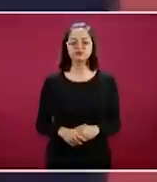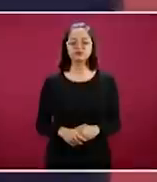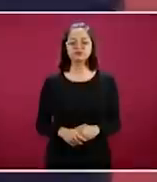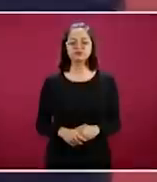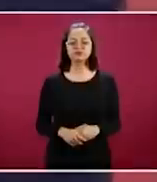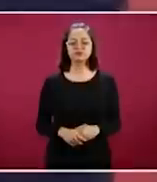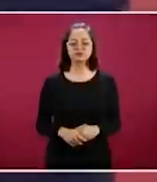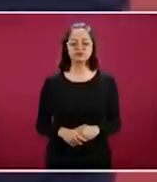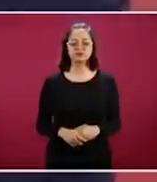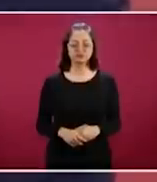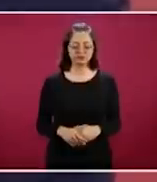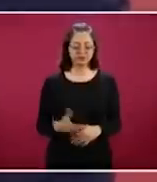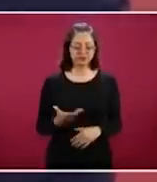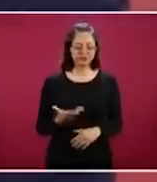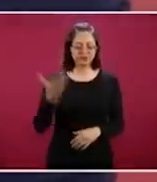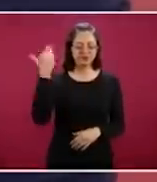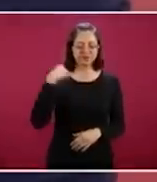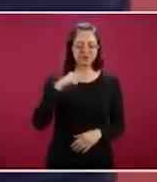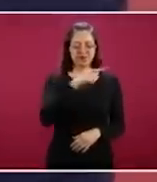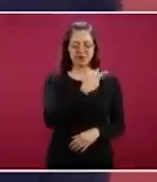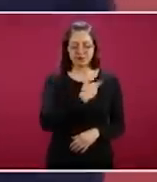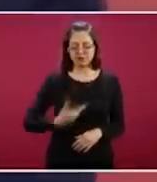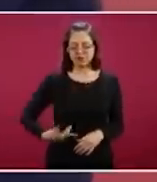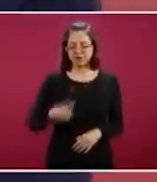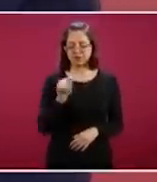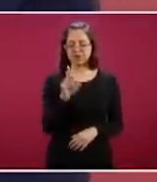Una vez me dijo el presidente Trump